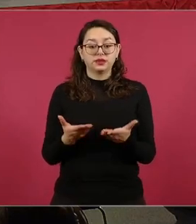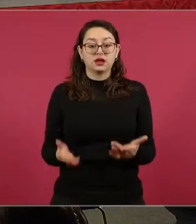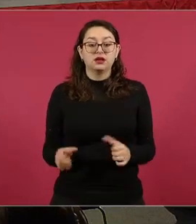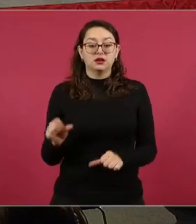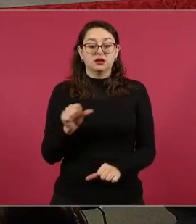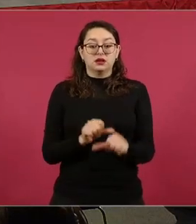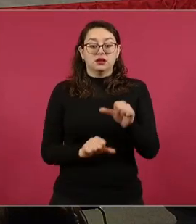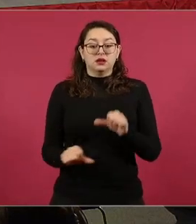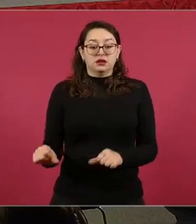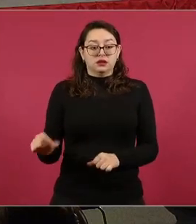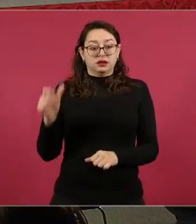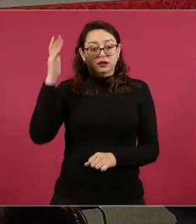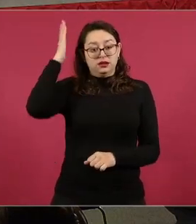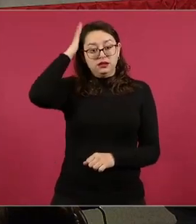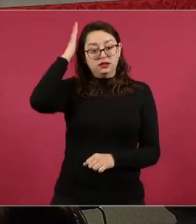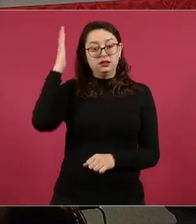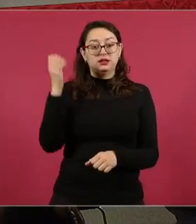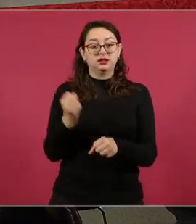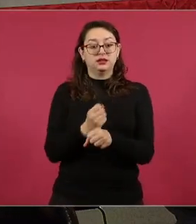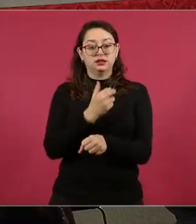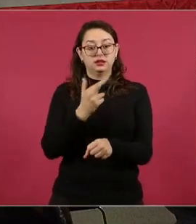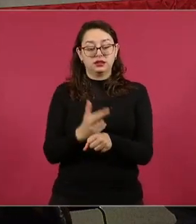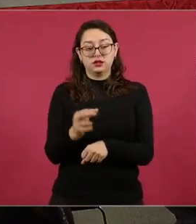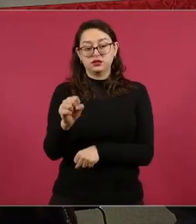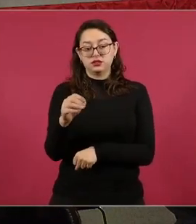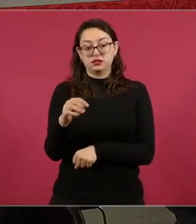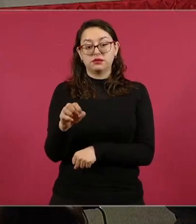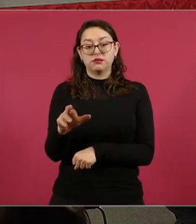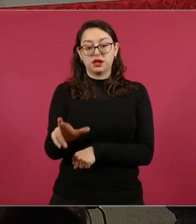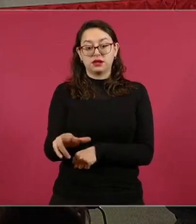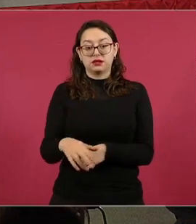a mi almirante secretario.